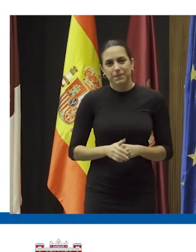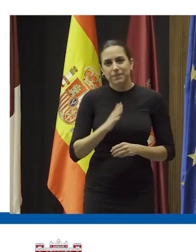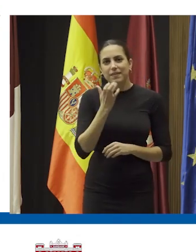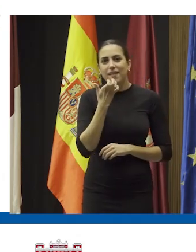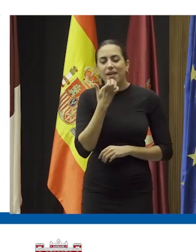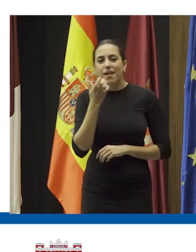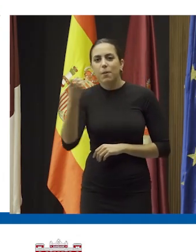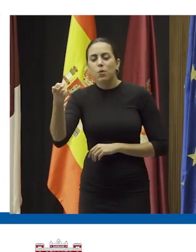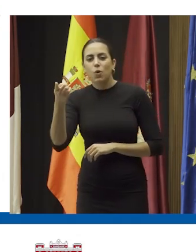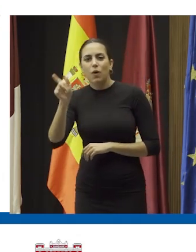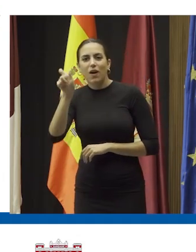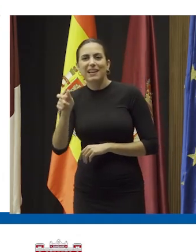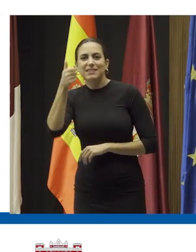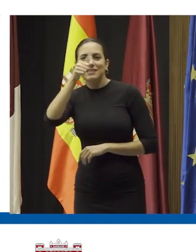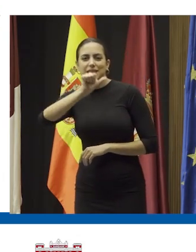como ejemplo,